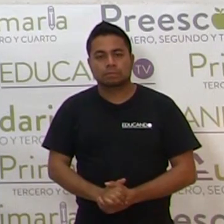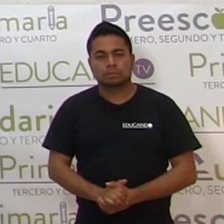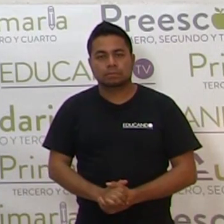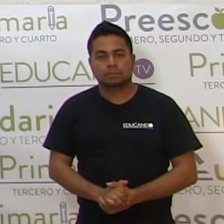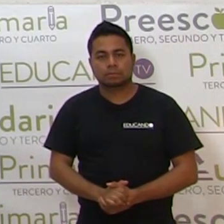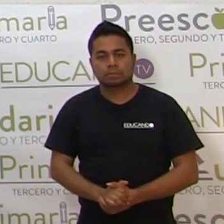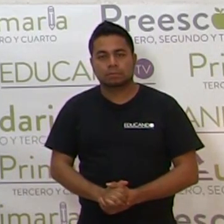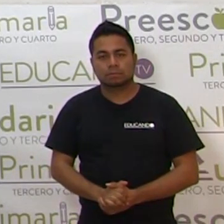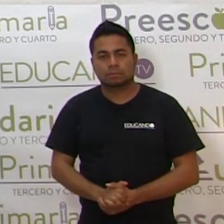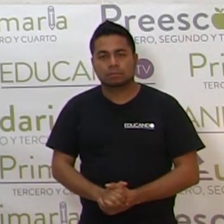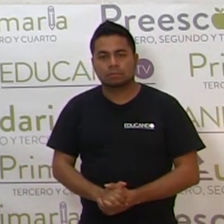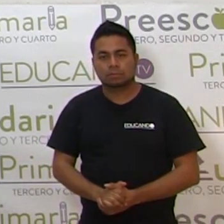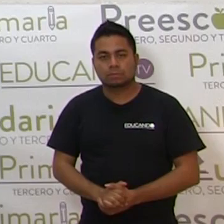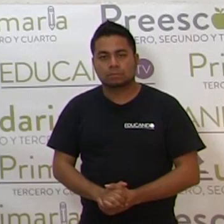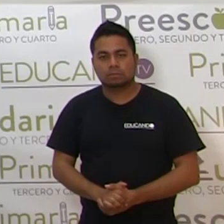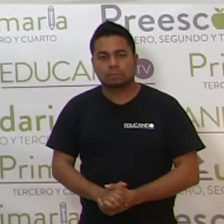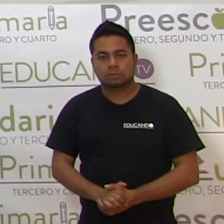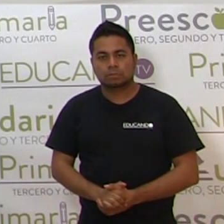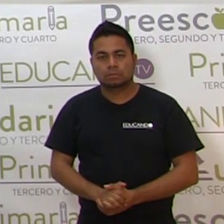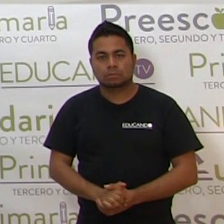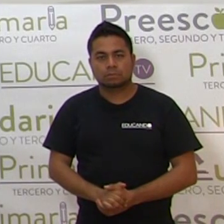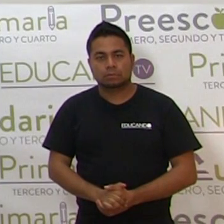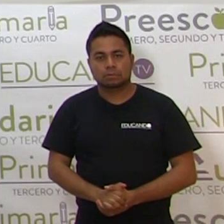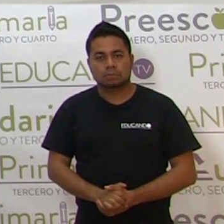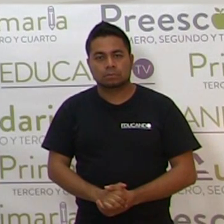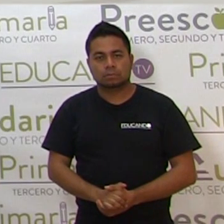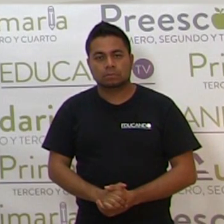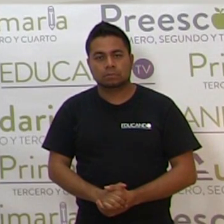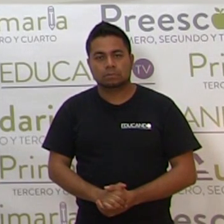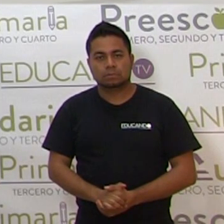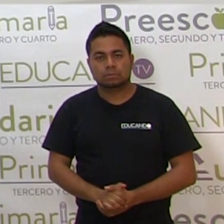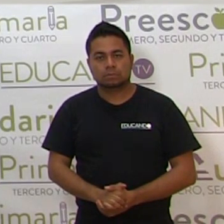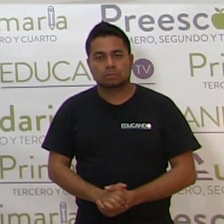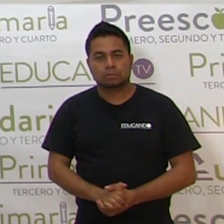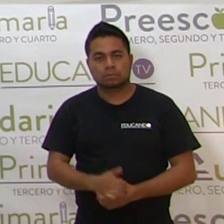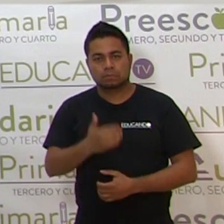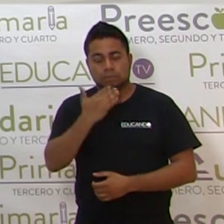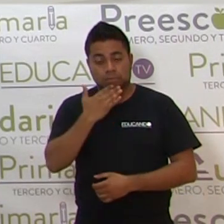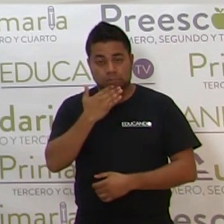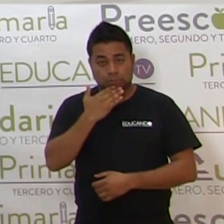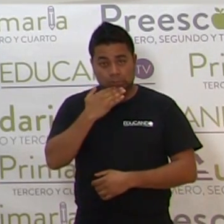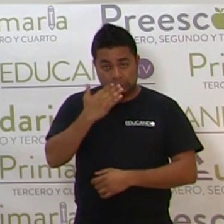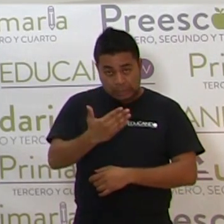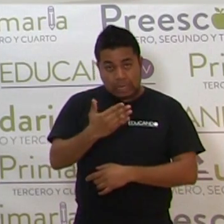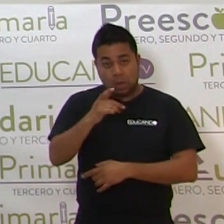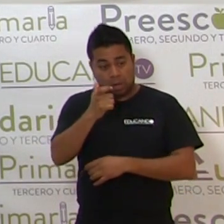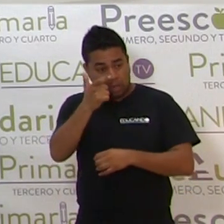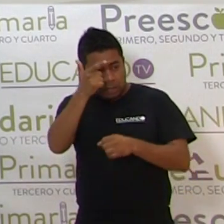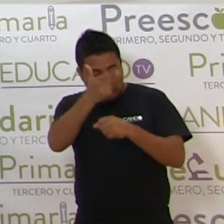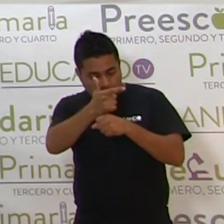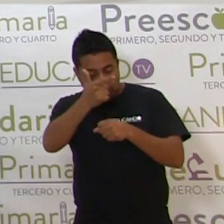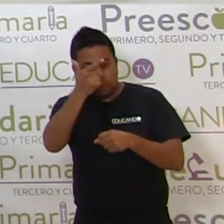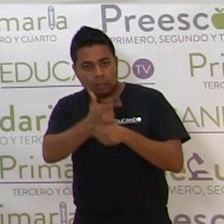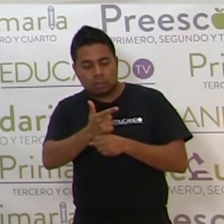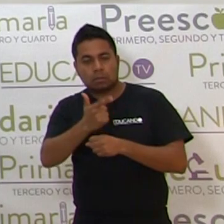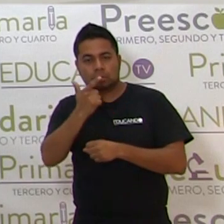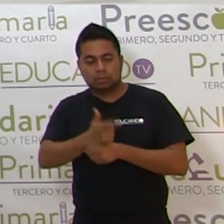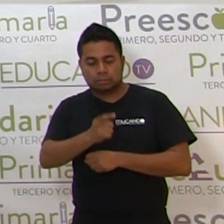Muy bien. Ahora, cuando ya se tiene esta parte identificada, nos va a